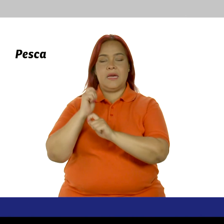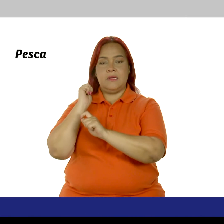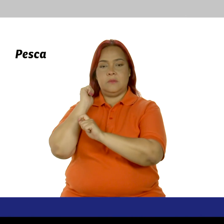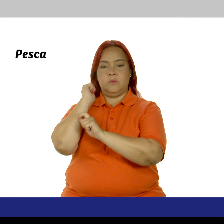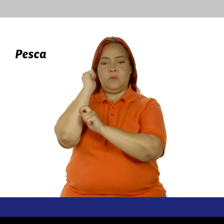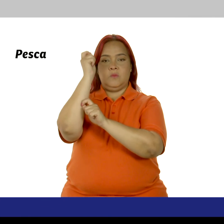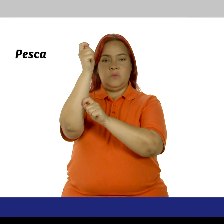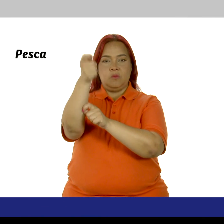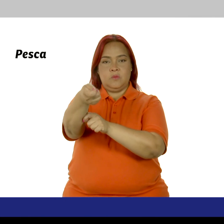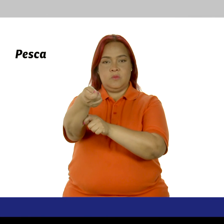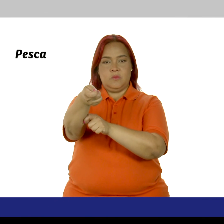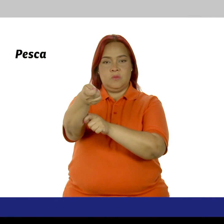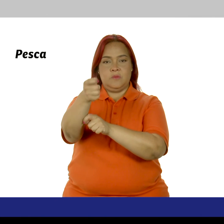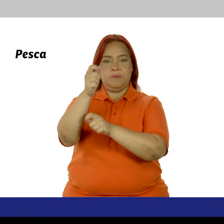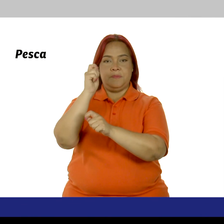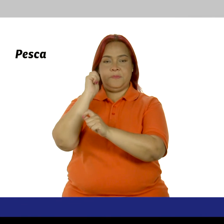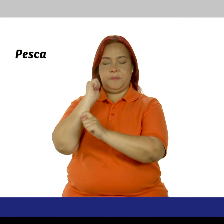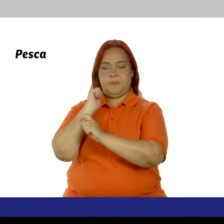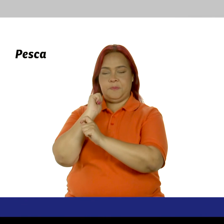pesca,